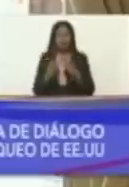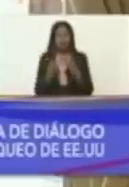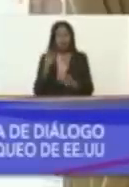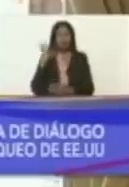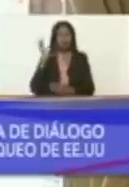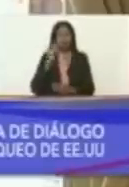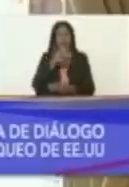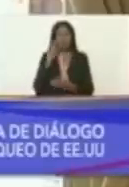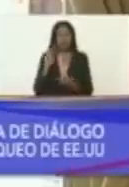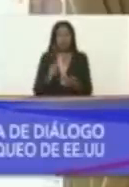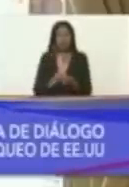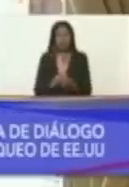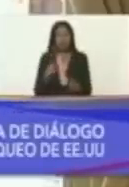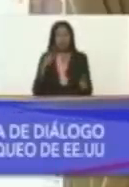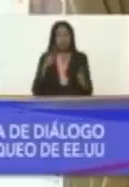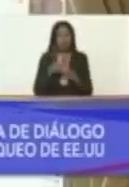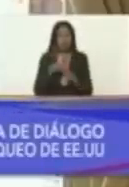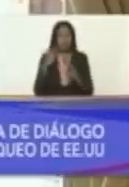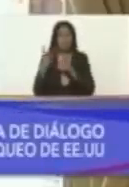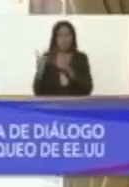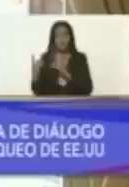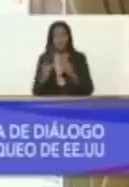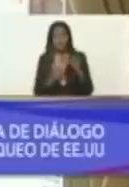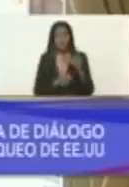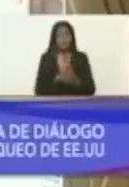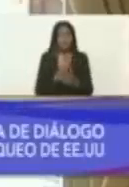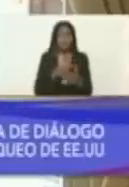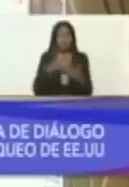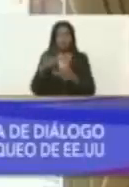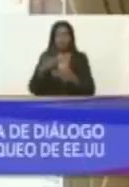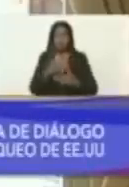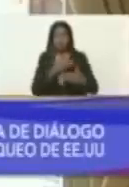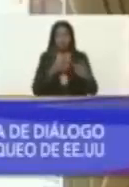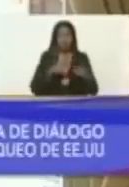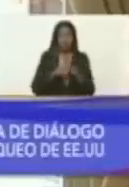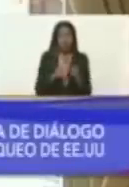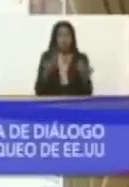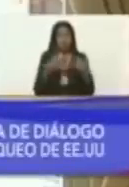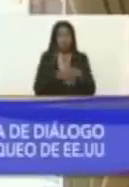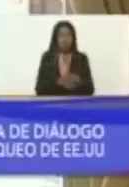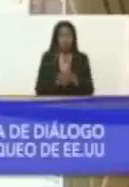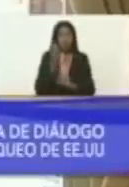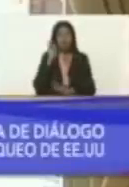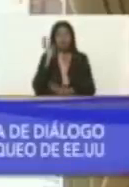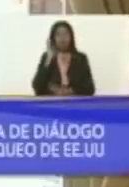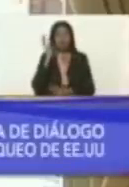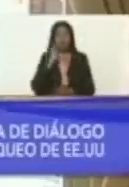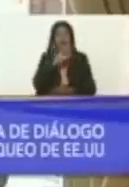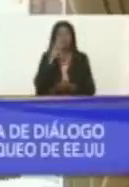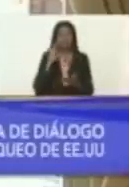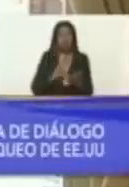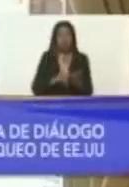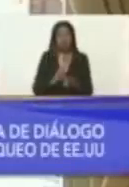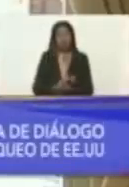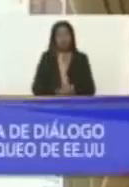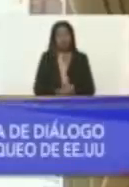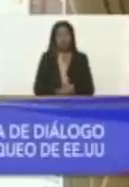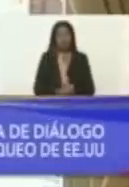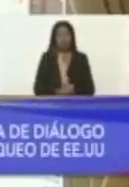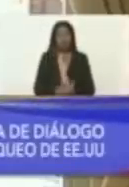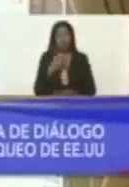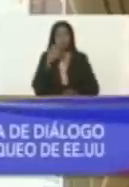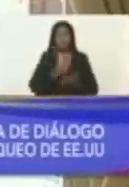nacional para llevar el debate dinámico democrático dentro de la asamblea para llevar las